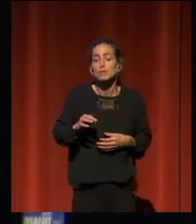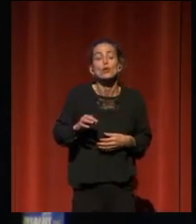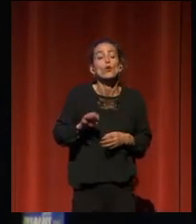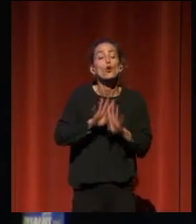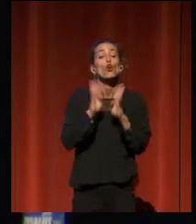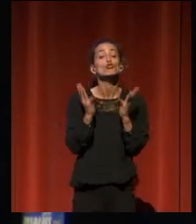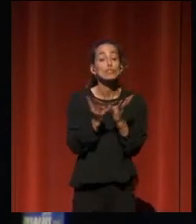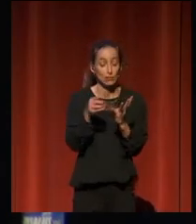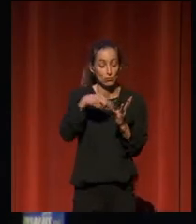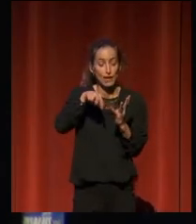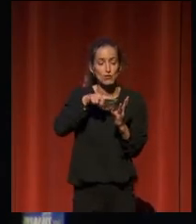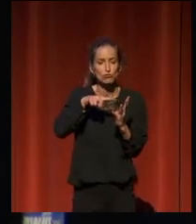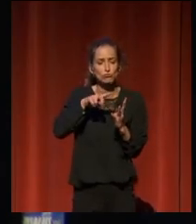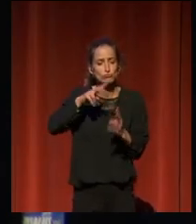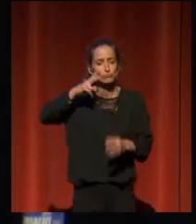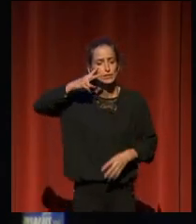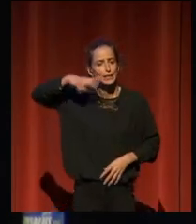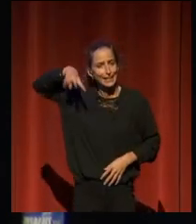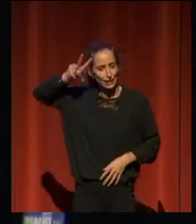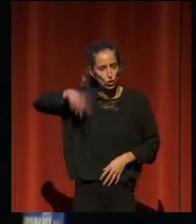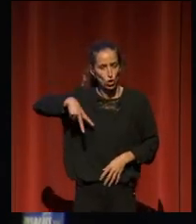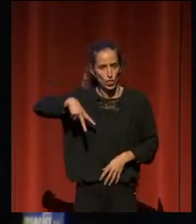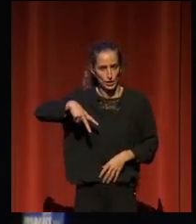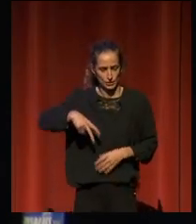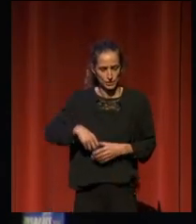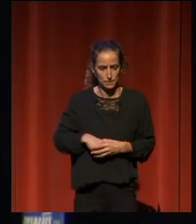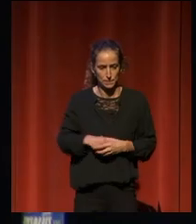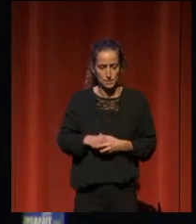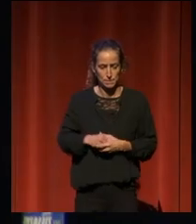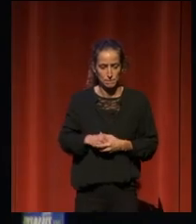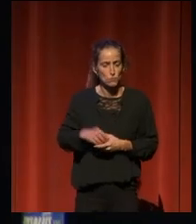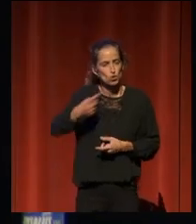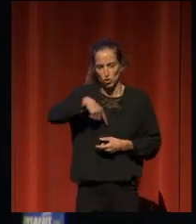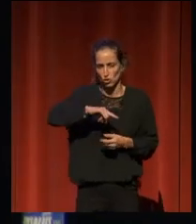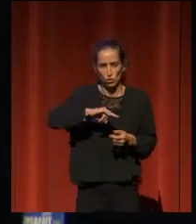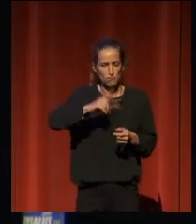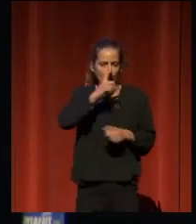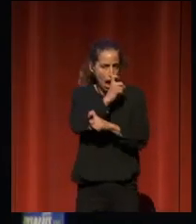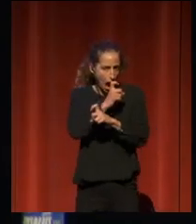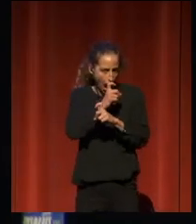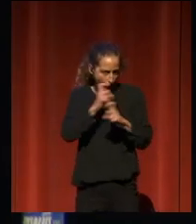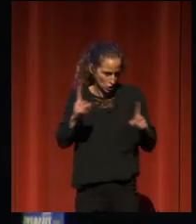reconoce Y tenemos un plan anual de